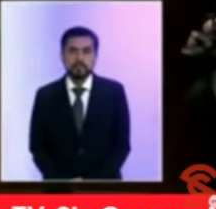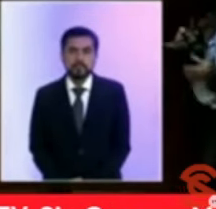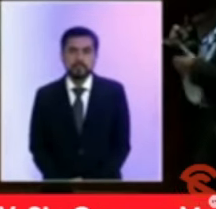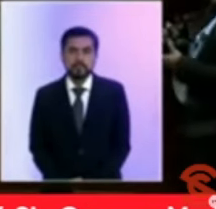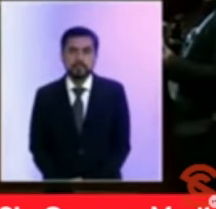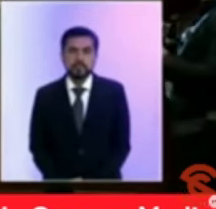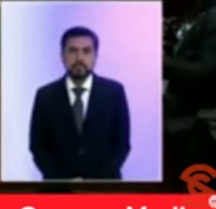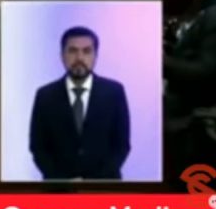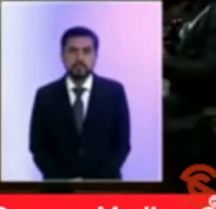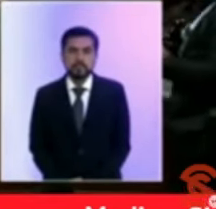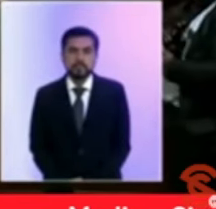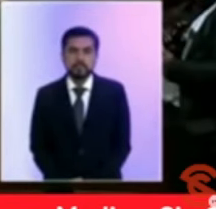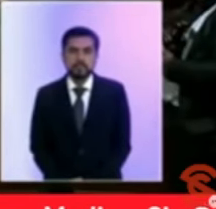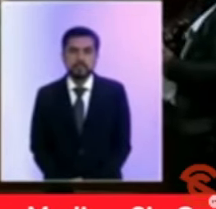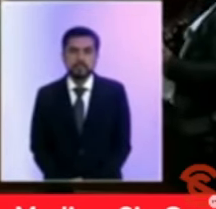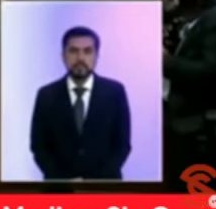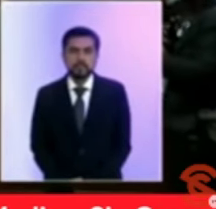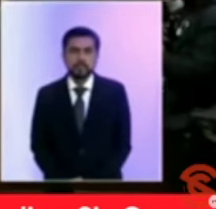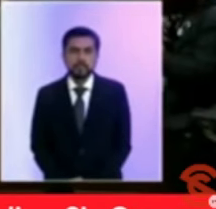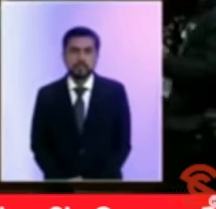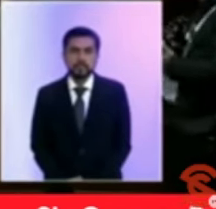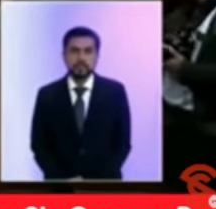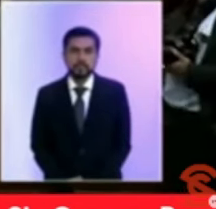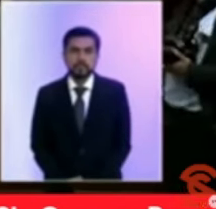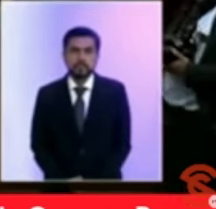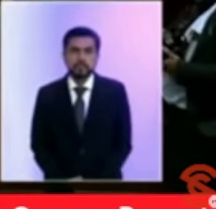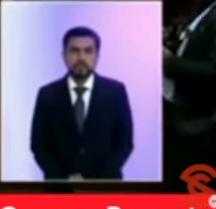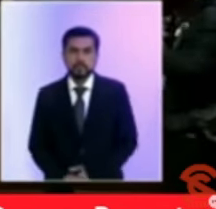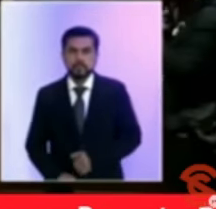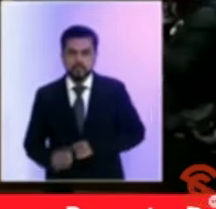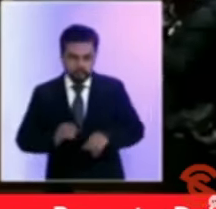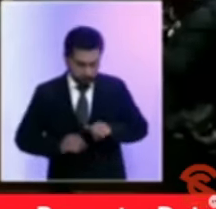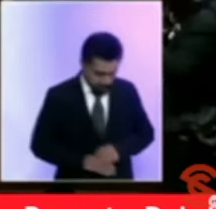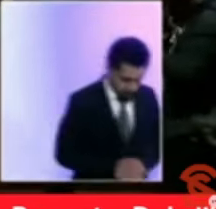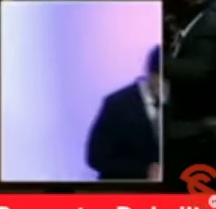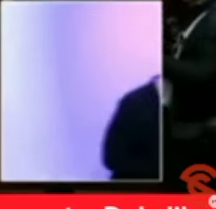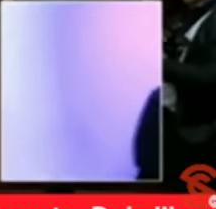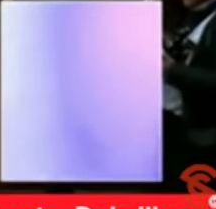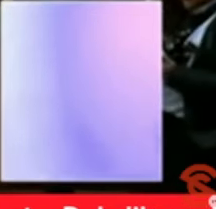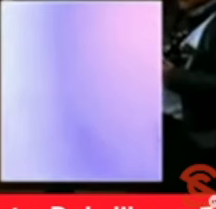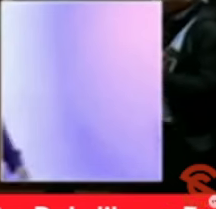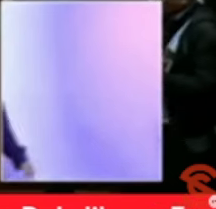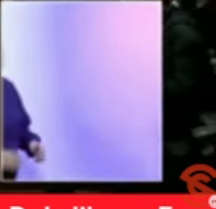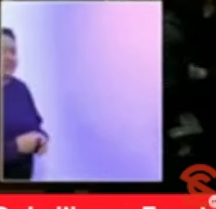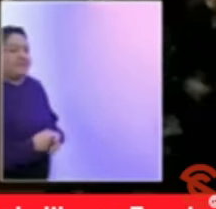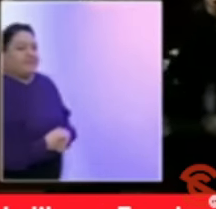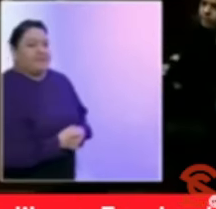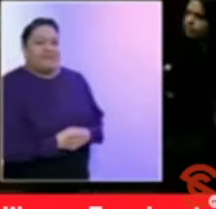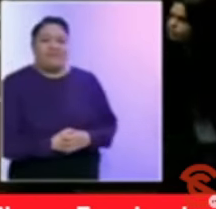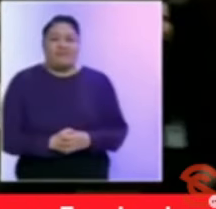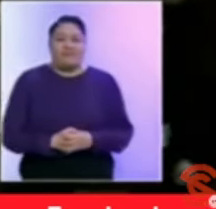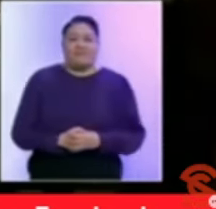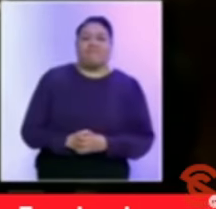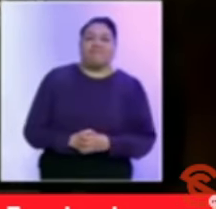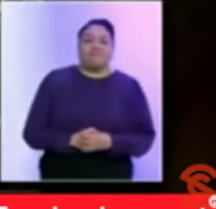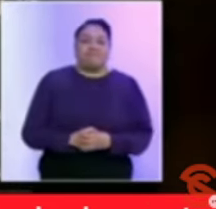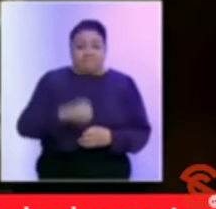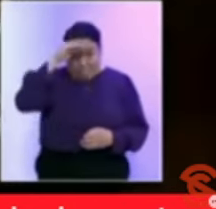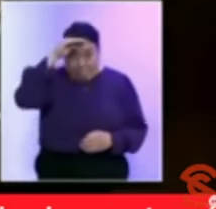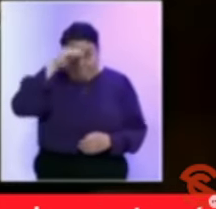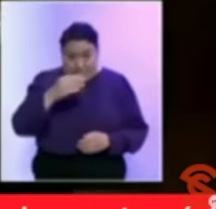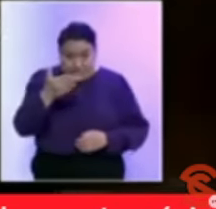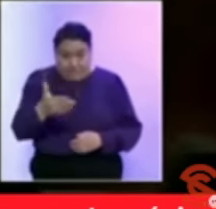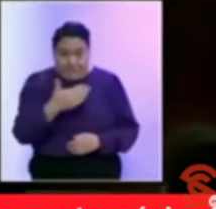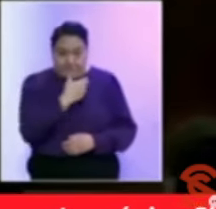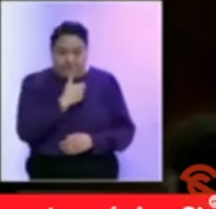tribunal electoral eh culmina la lucha que empieza armila Galindo que fue eh este una mujer muy